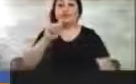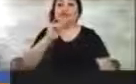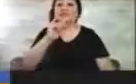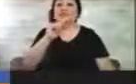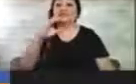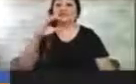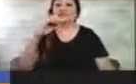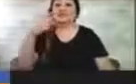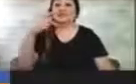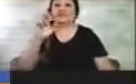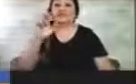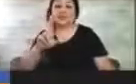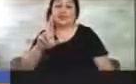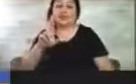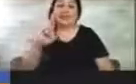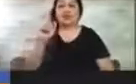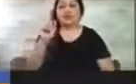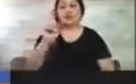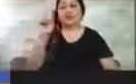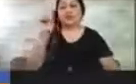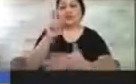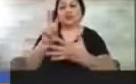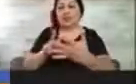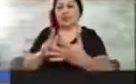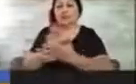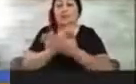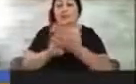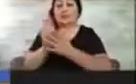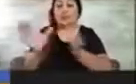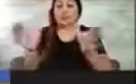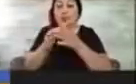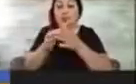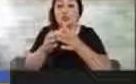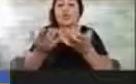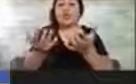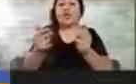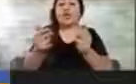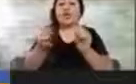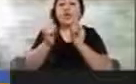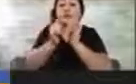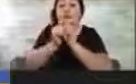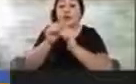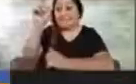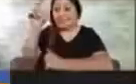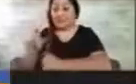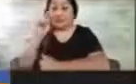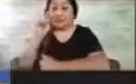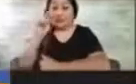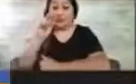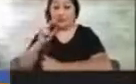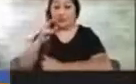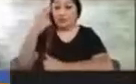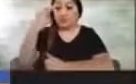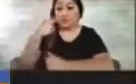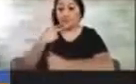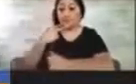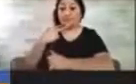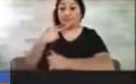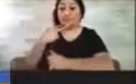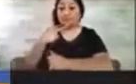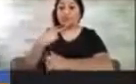si en el grupo de WhatsApp hay una persona con discapacidad visual y esta persona accede, puedes describírselo.